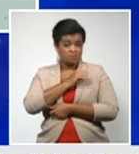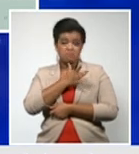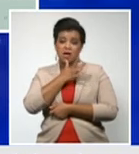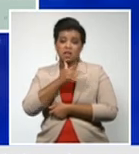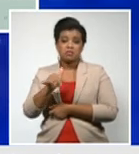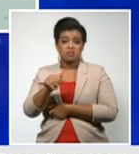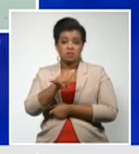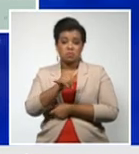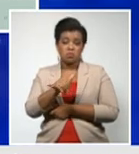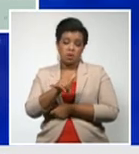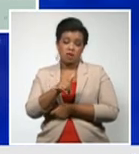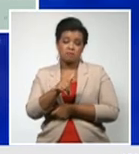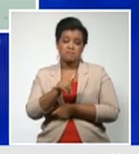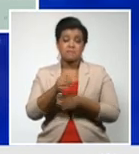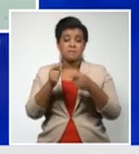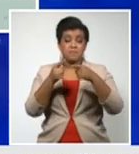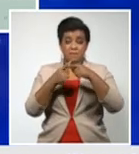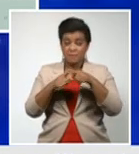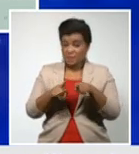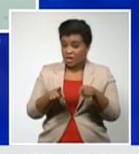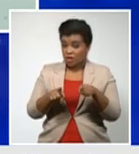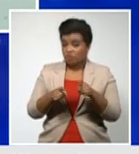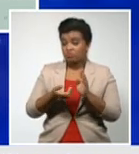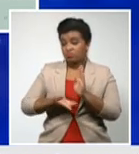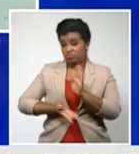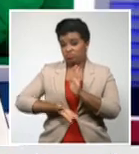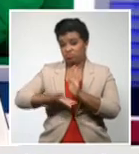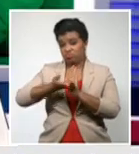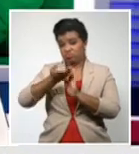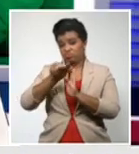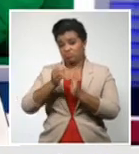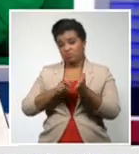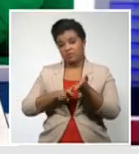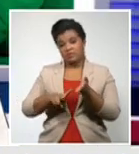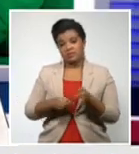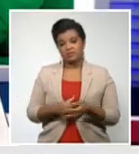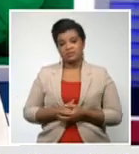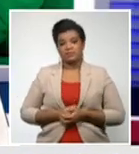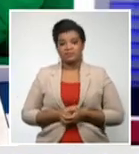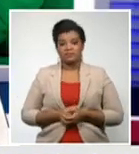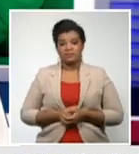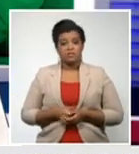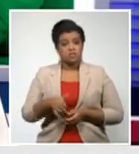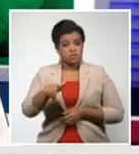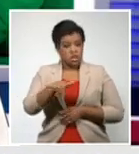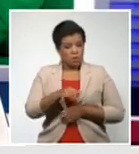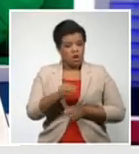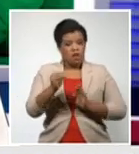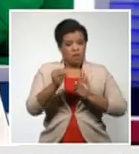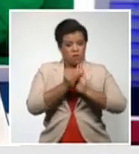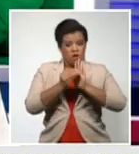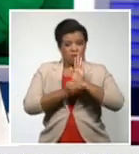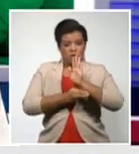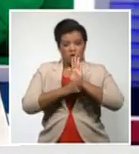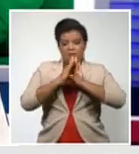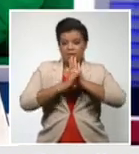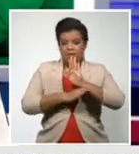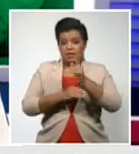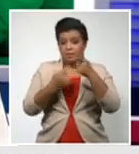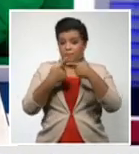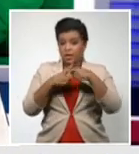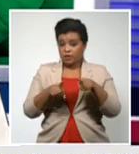anterior, pero de todas formas elevado en esta provincia. También se adoptan medidas aquí, pero indiscutiblemente